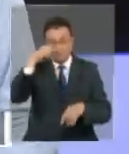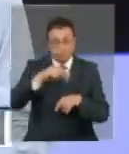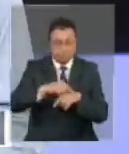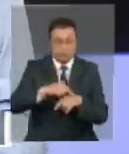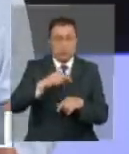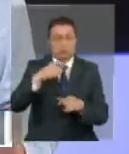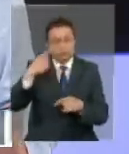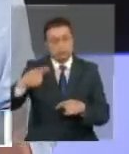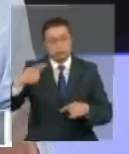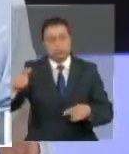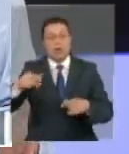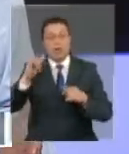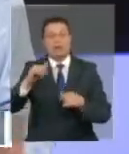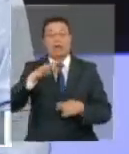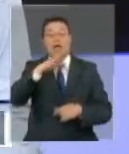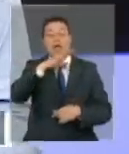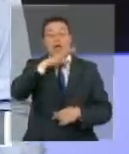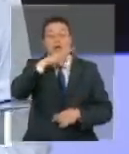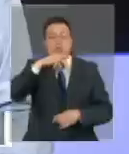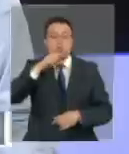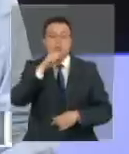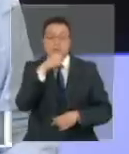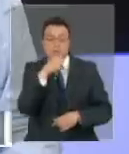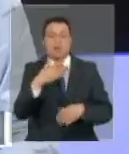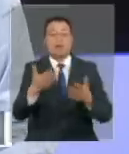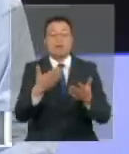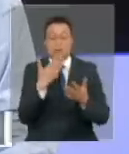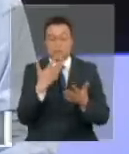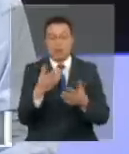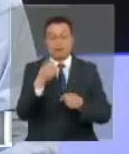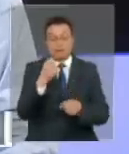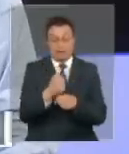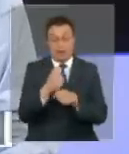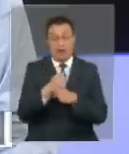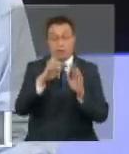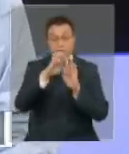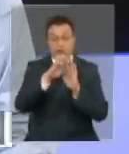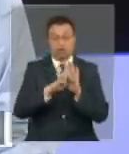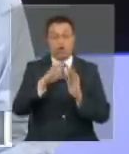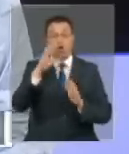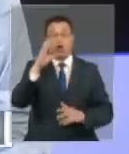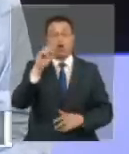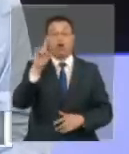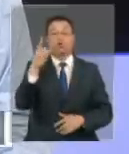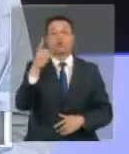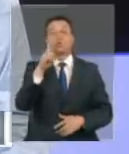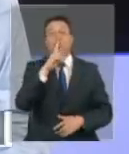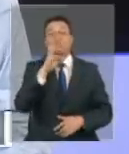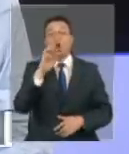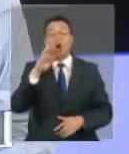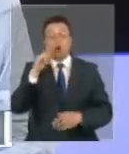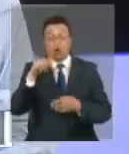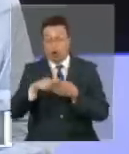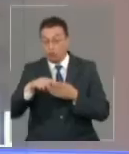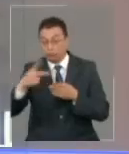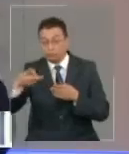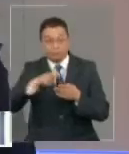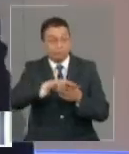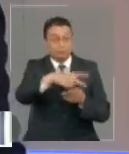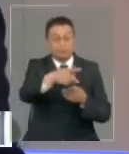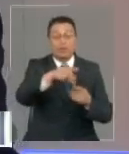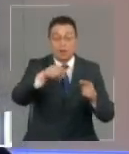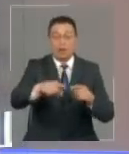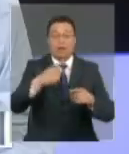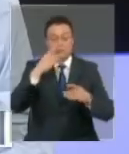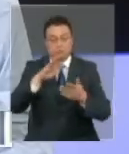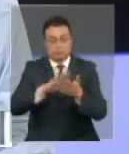mayores. Vamos a trabajar en un proyecto de consultorios móviles que cumplan con las condiciones sanitarias para